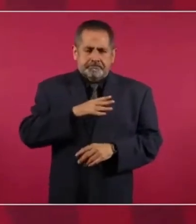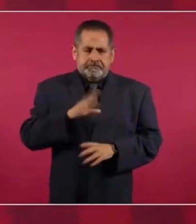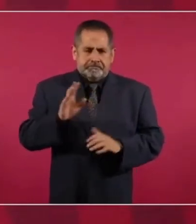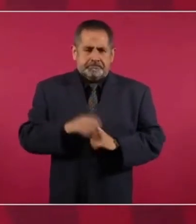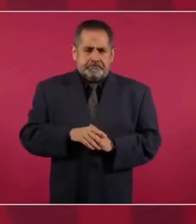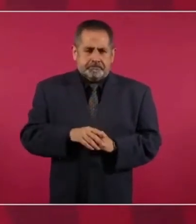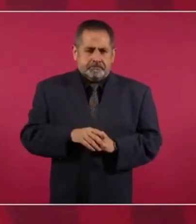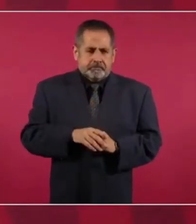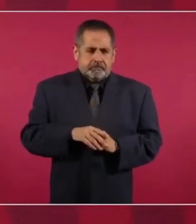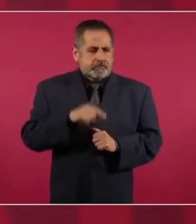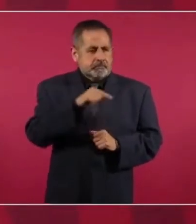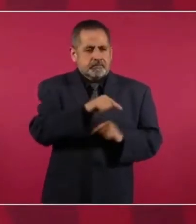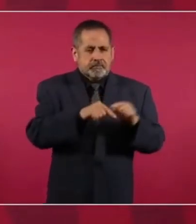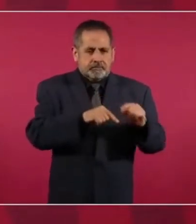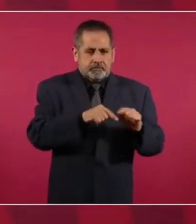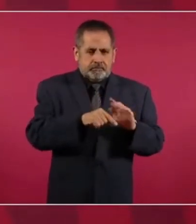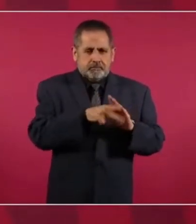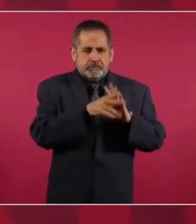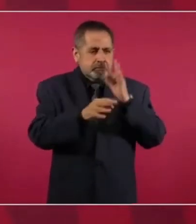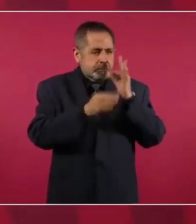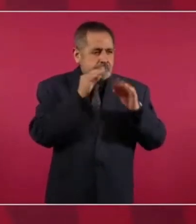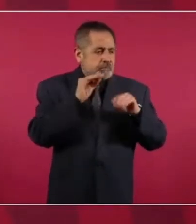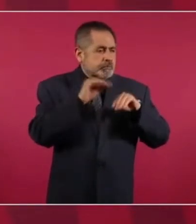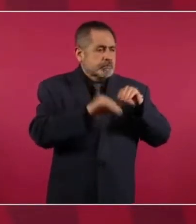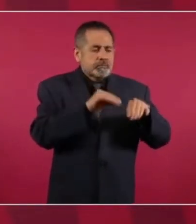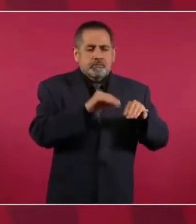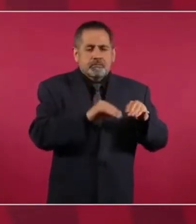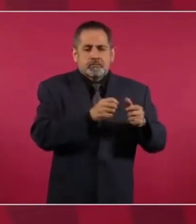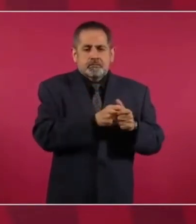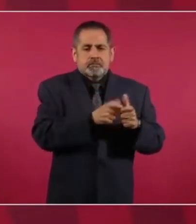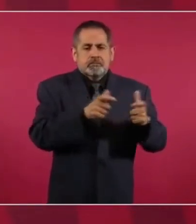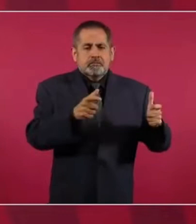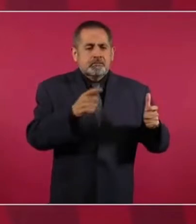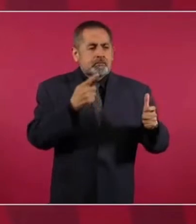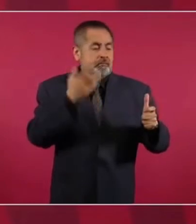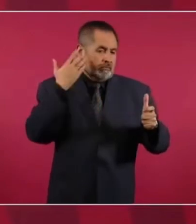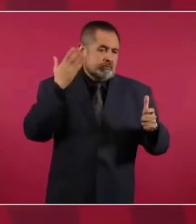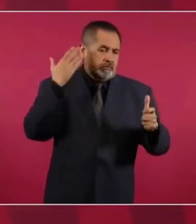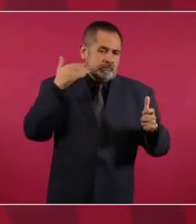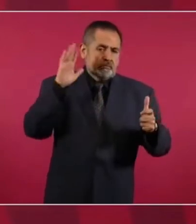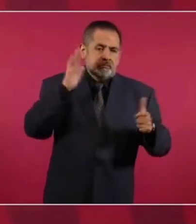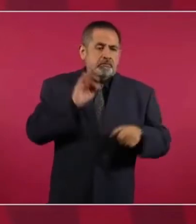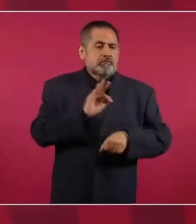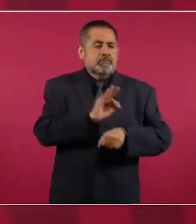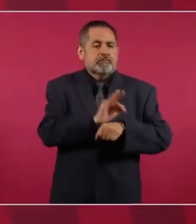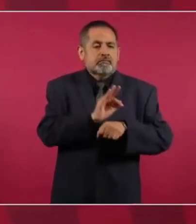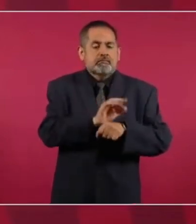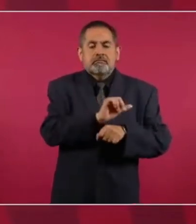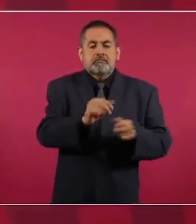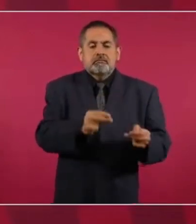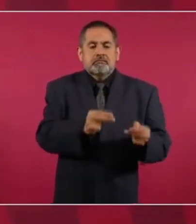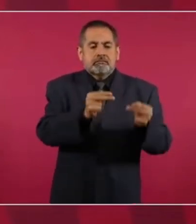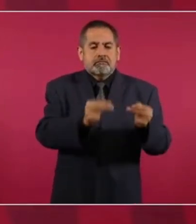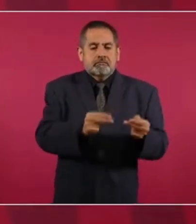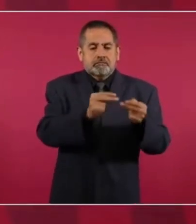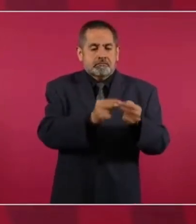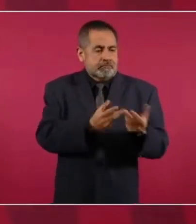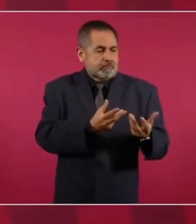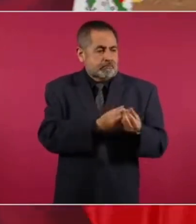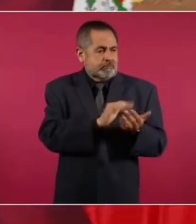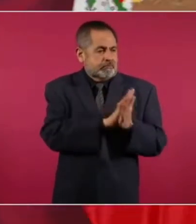se fueron creando estos medios de información para proteger negocios.